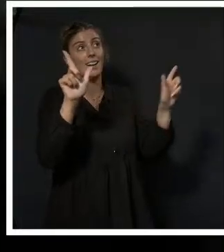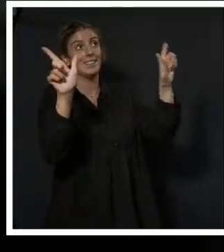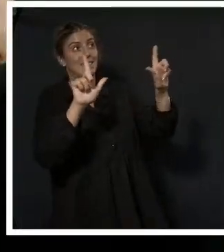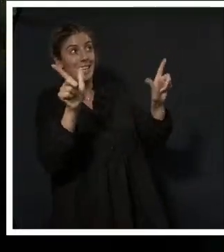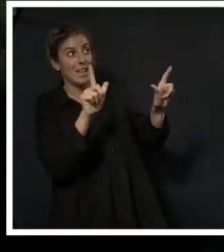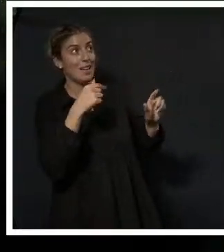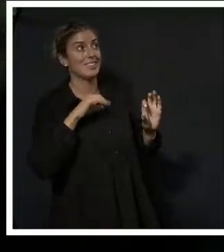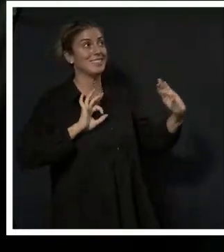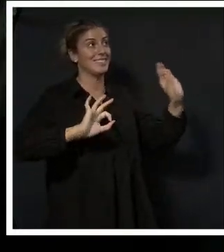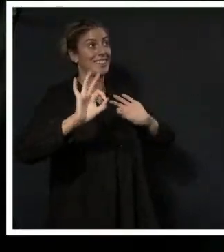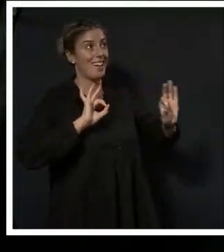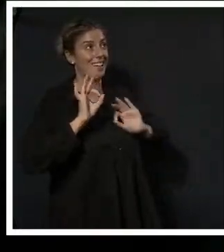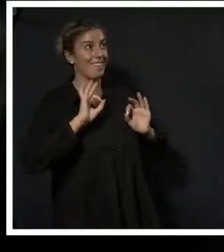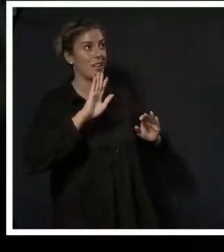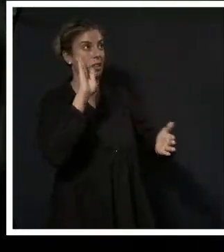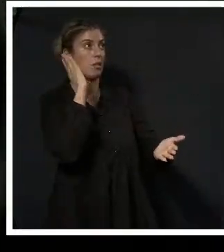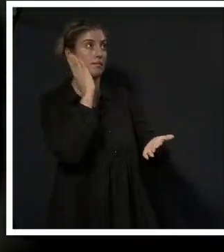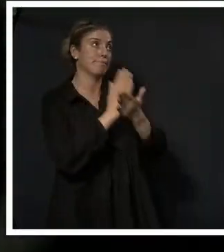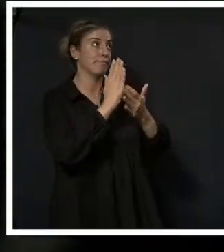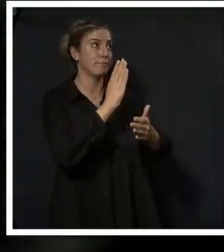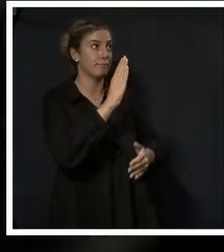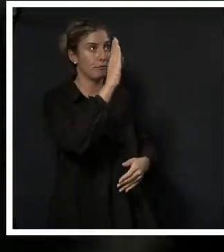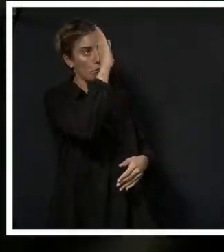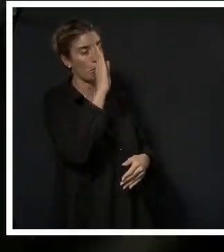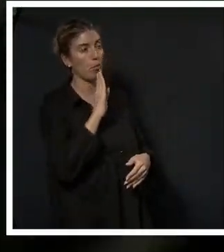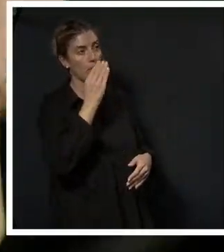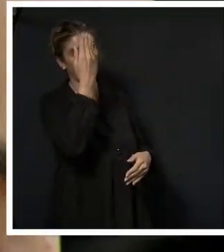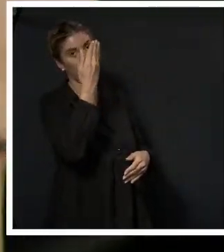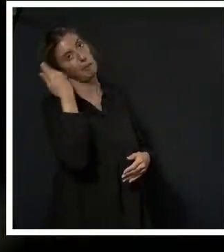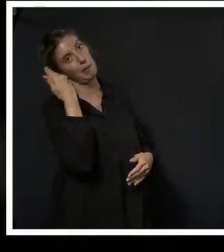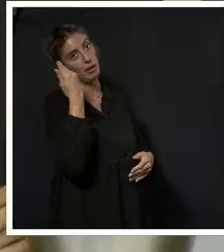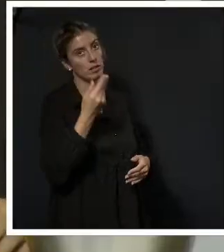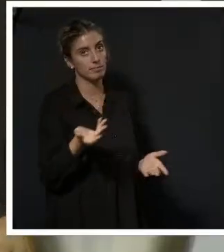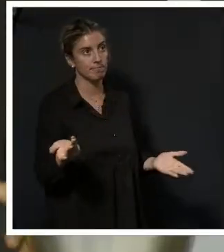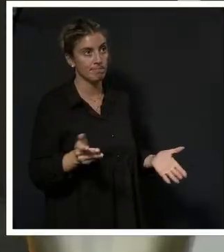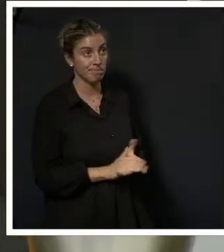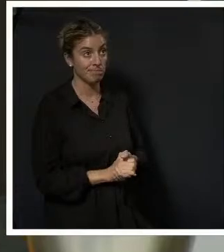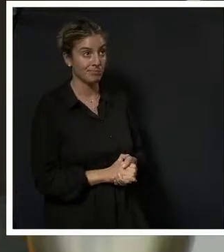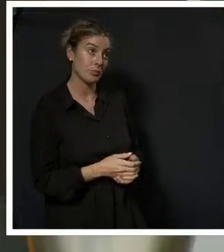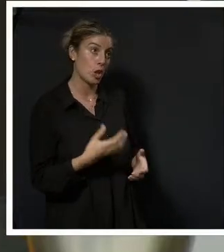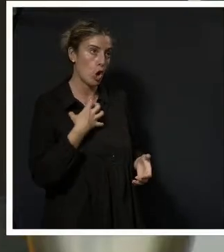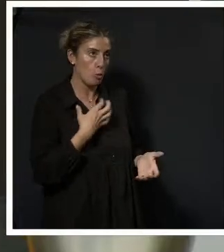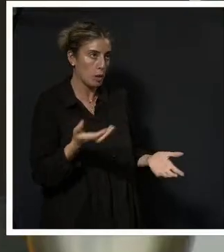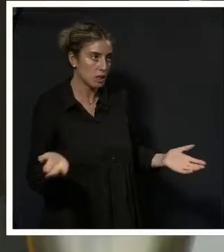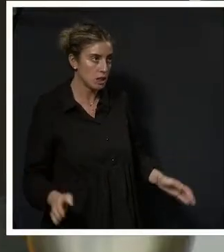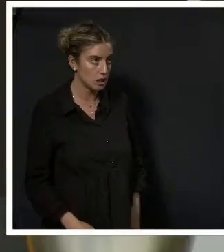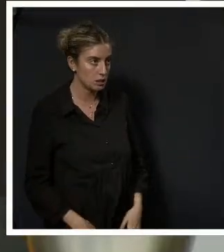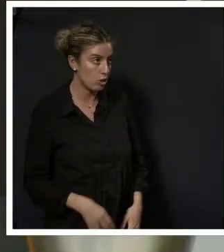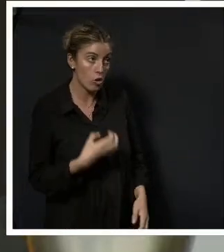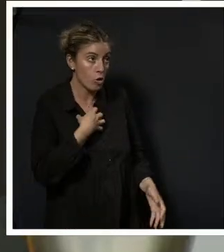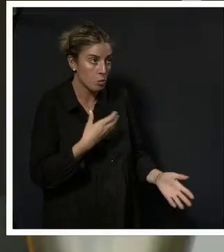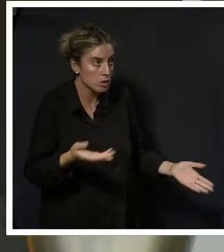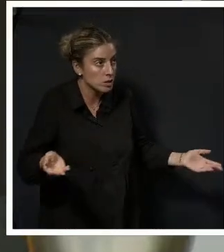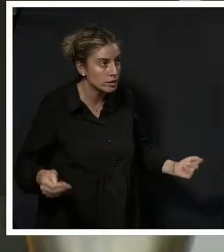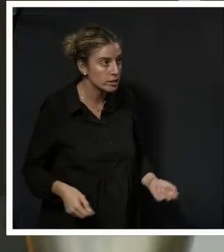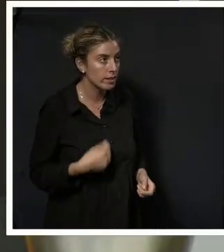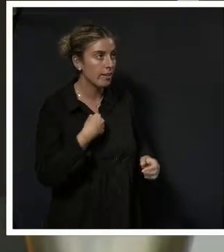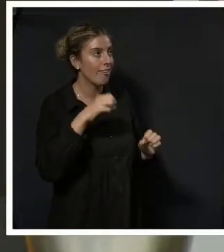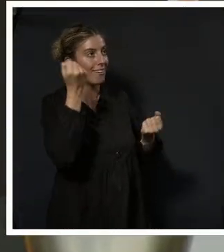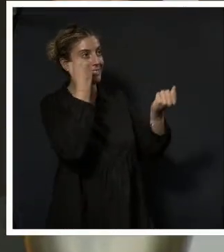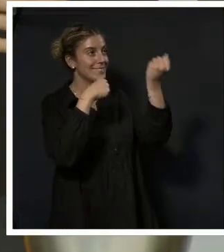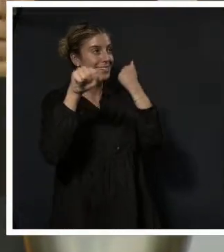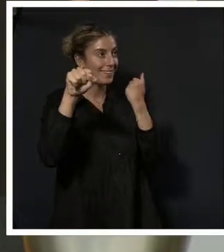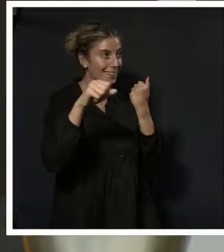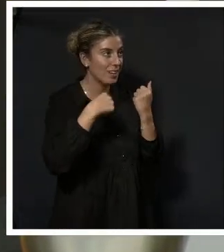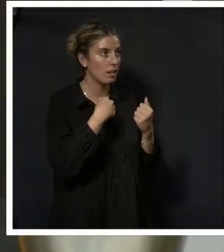haciendo teatro y de repente paralizó se macara así de media cara para un lado puede ser que siendo actor